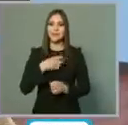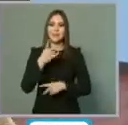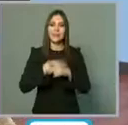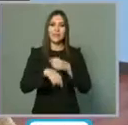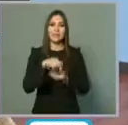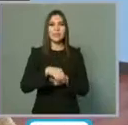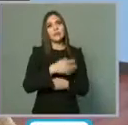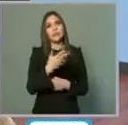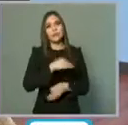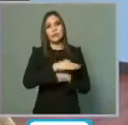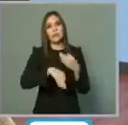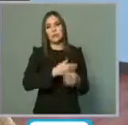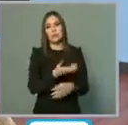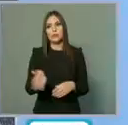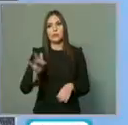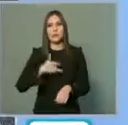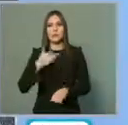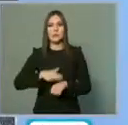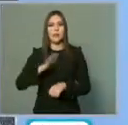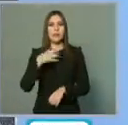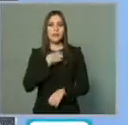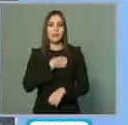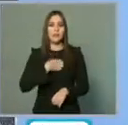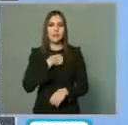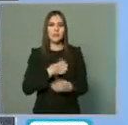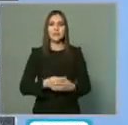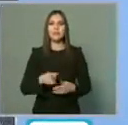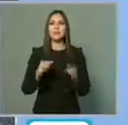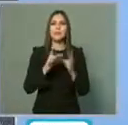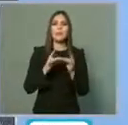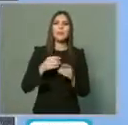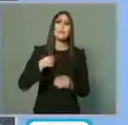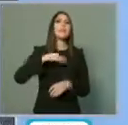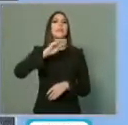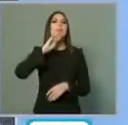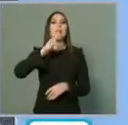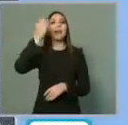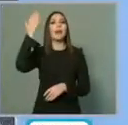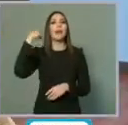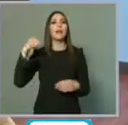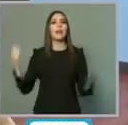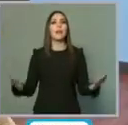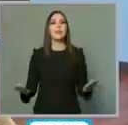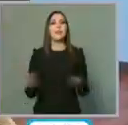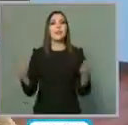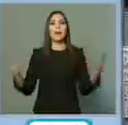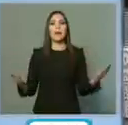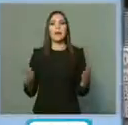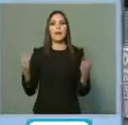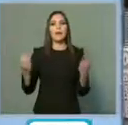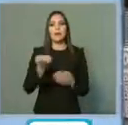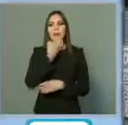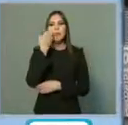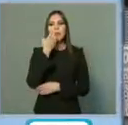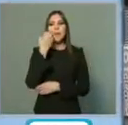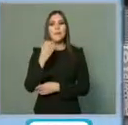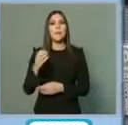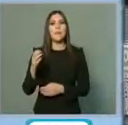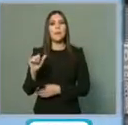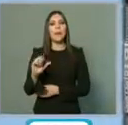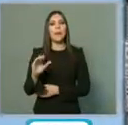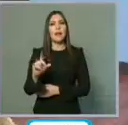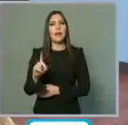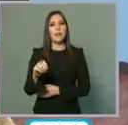más. Sí, no, bueno, y además estábamos platicando de mi mamá bailaba en la Academia de la Danza y Yo estudié ahí capaz